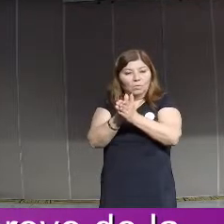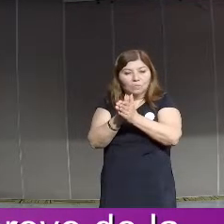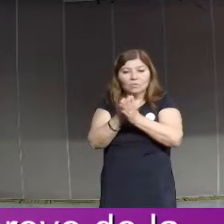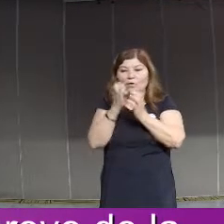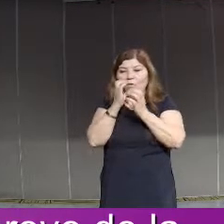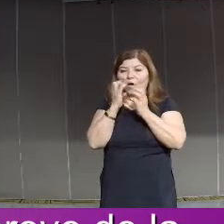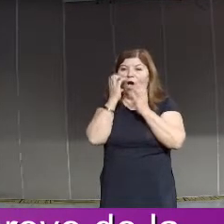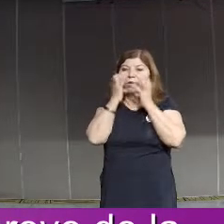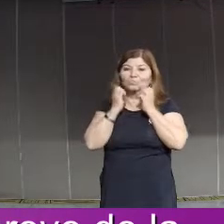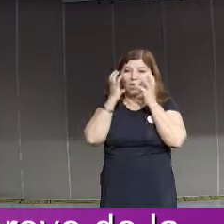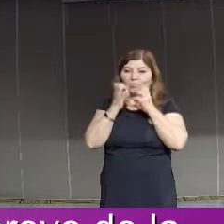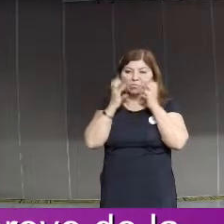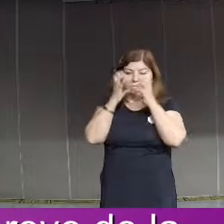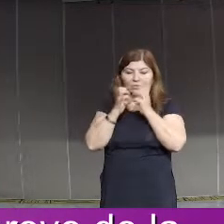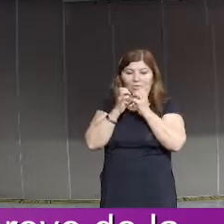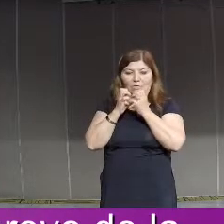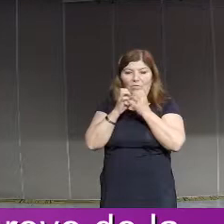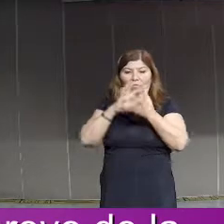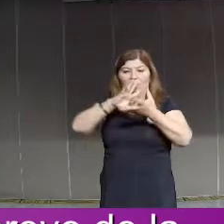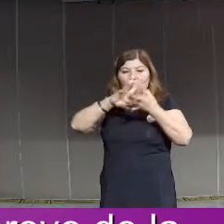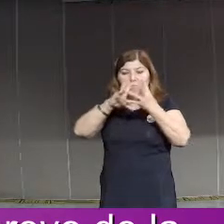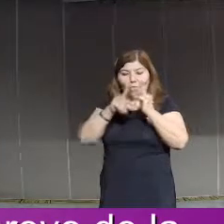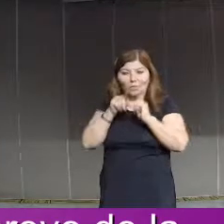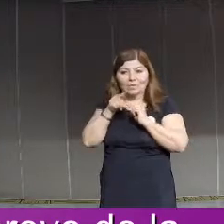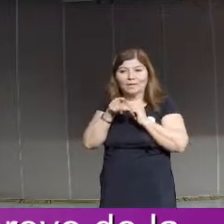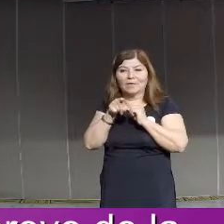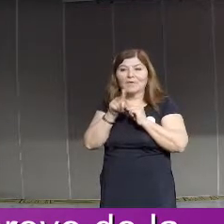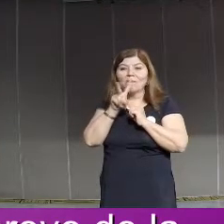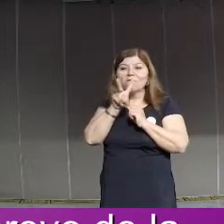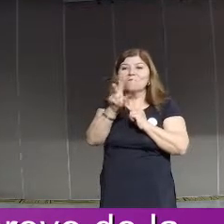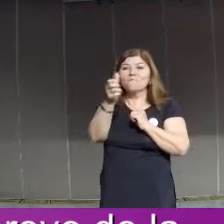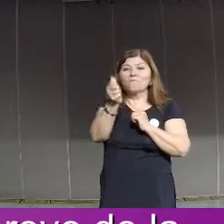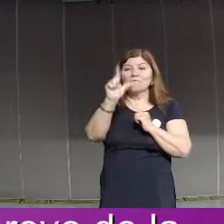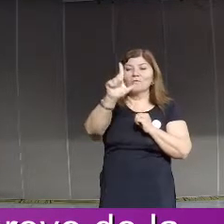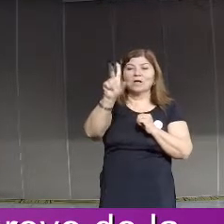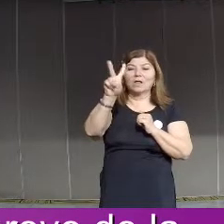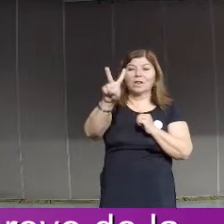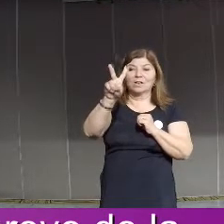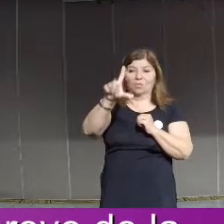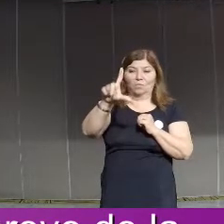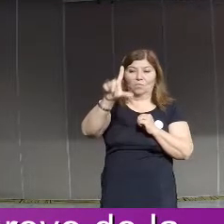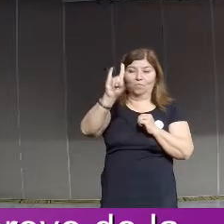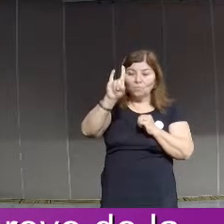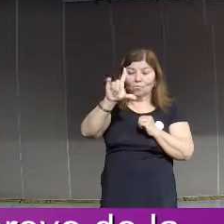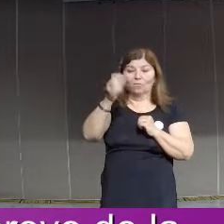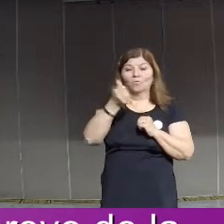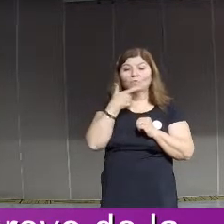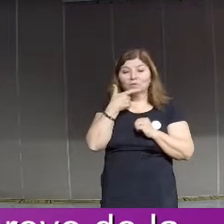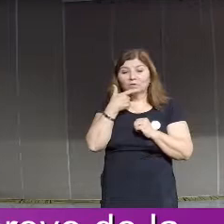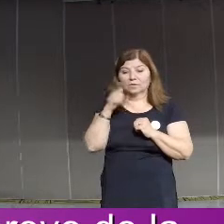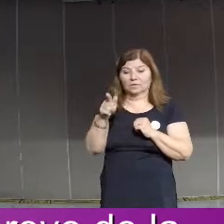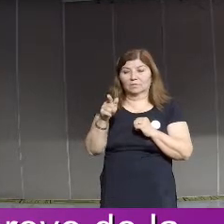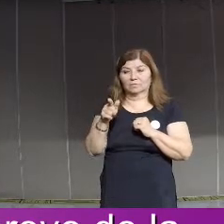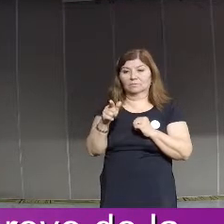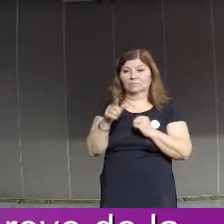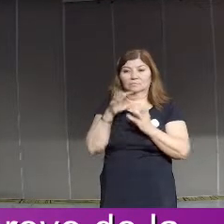deglución se encuentra regulado por un sistema de válvulas, que es un poco lo que hablábamos ayer, ¿no? Que la deglución está